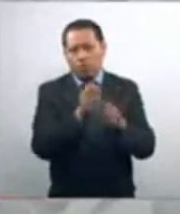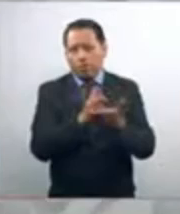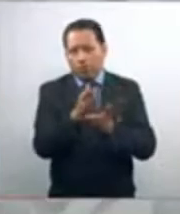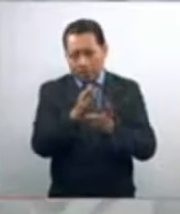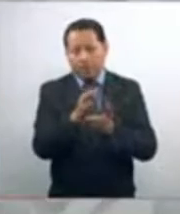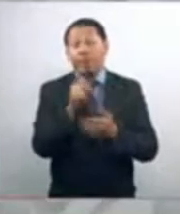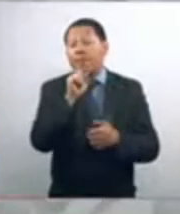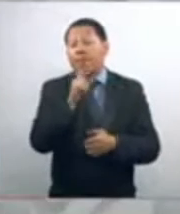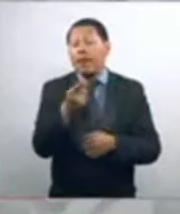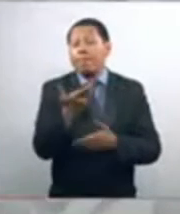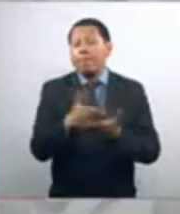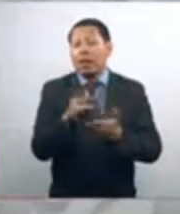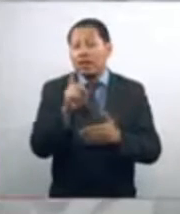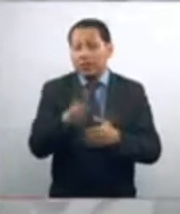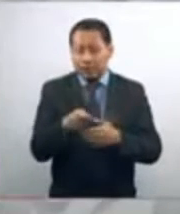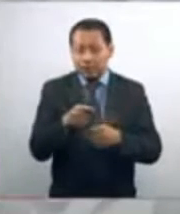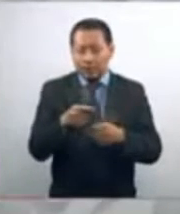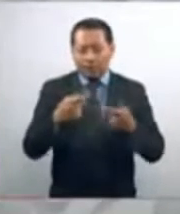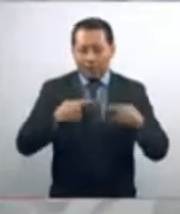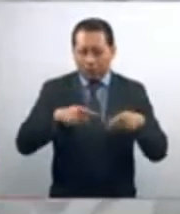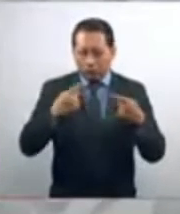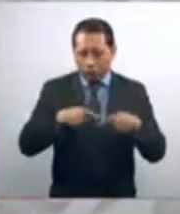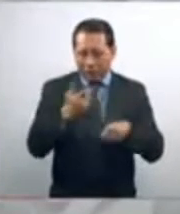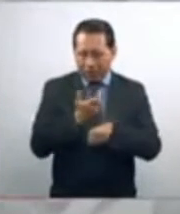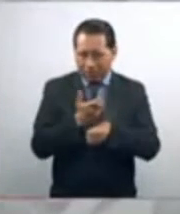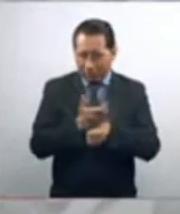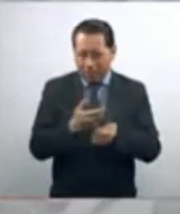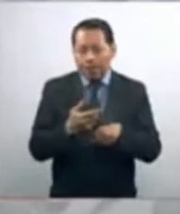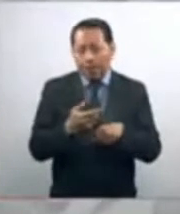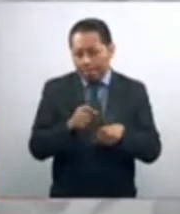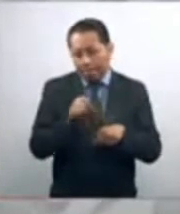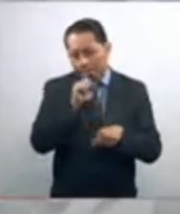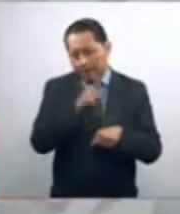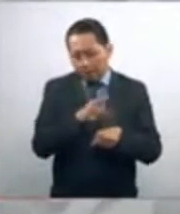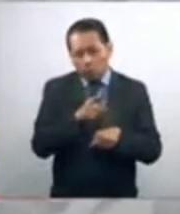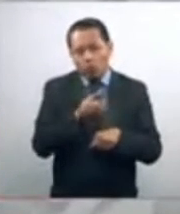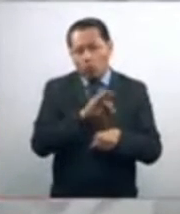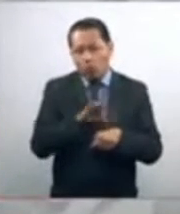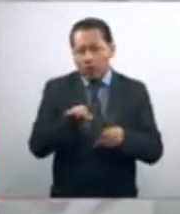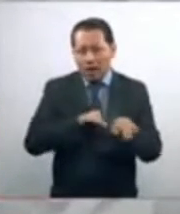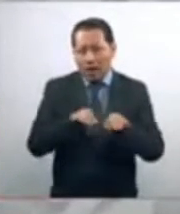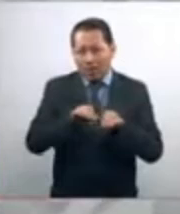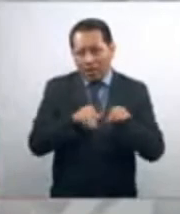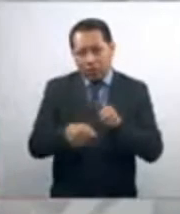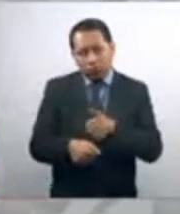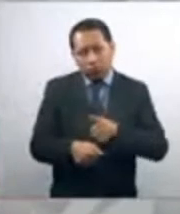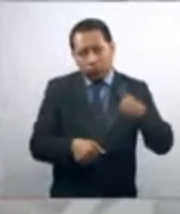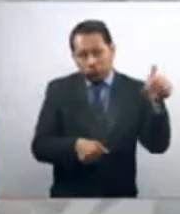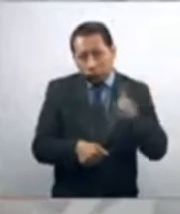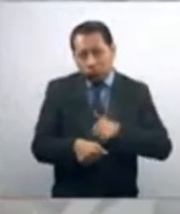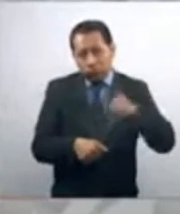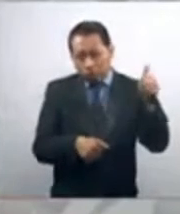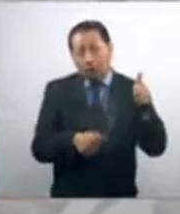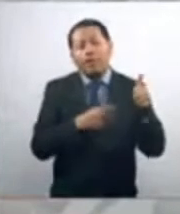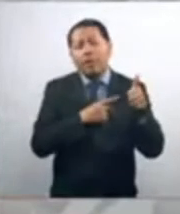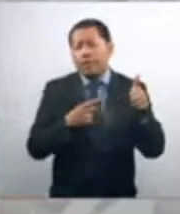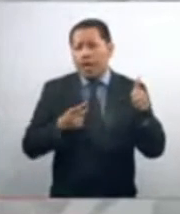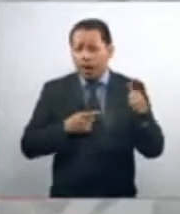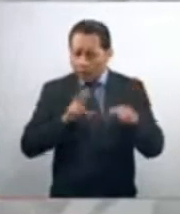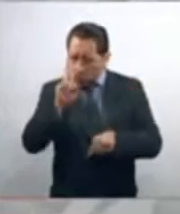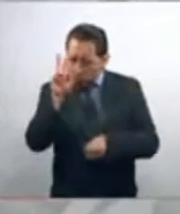estadounidenses que viven en México y trabajan en su país, a todos, se les aplique un protocolo